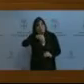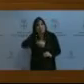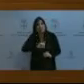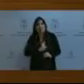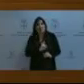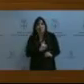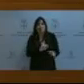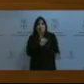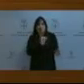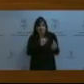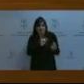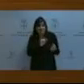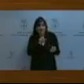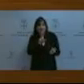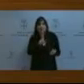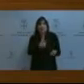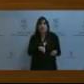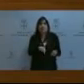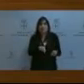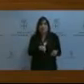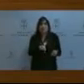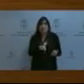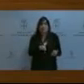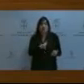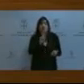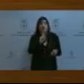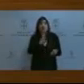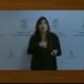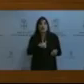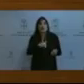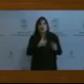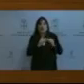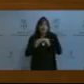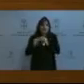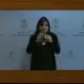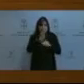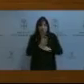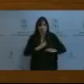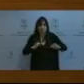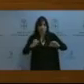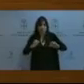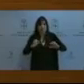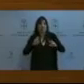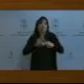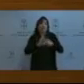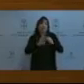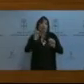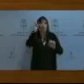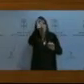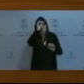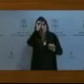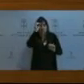contaba con la unanimidad de la Cámara en cuanto a la opinión de que es pertinente, que empiece usted